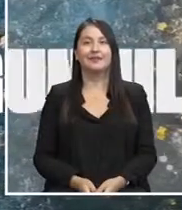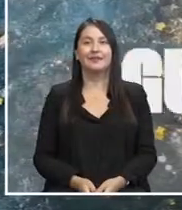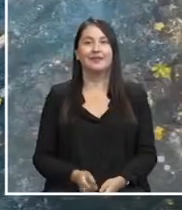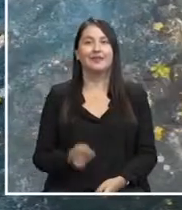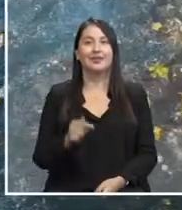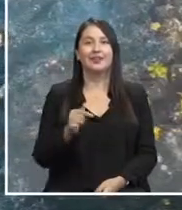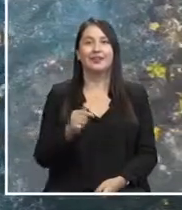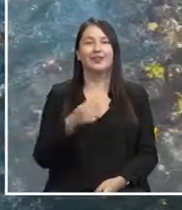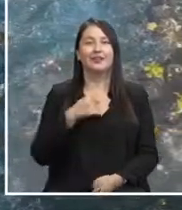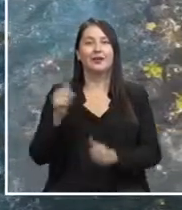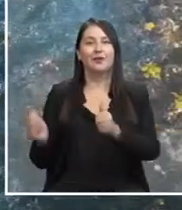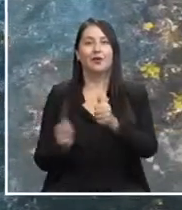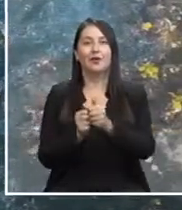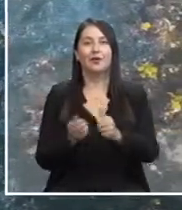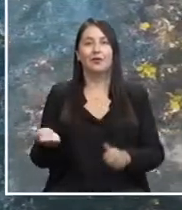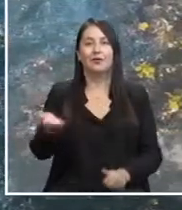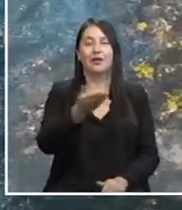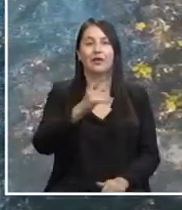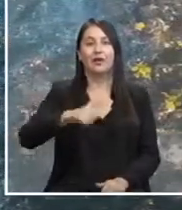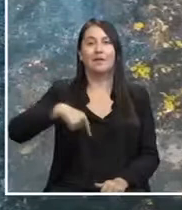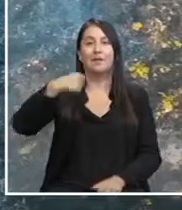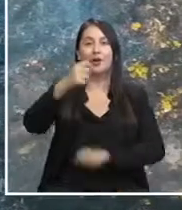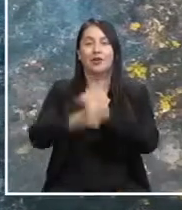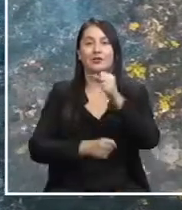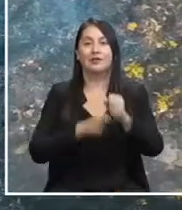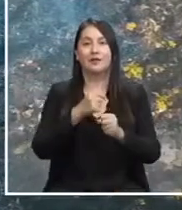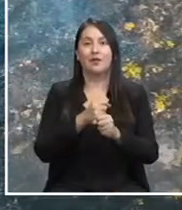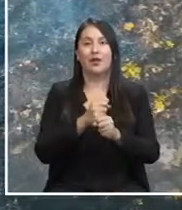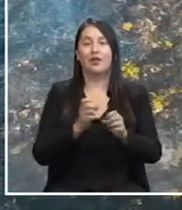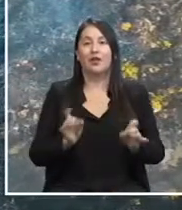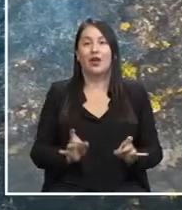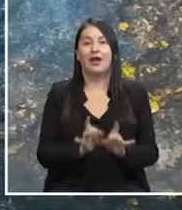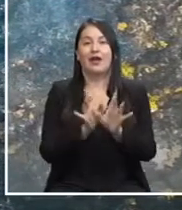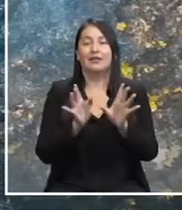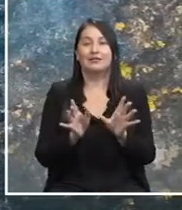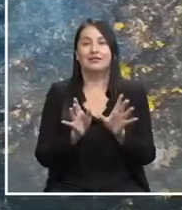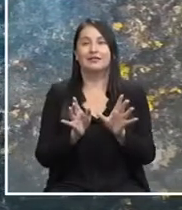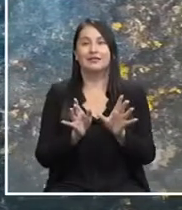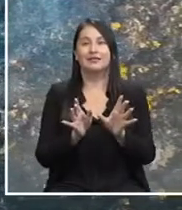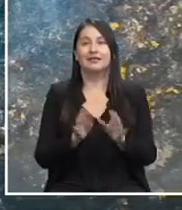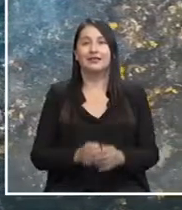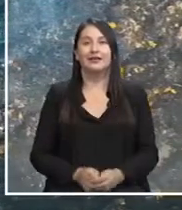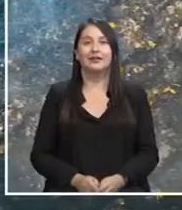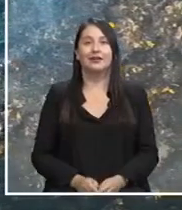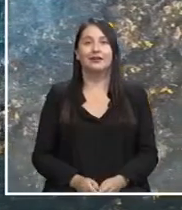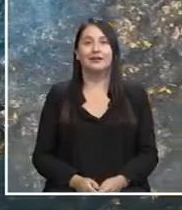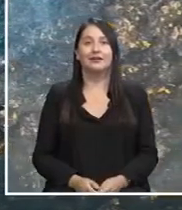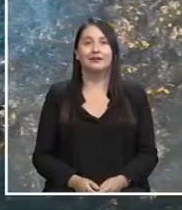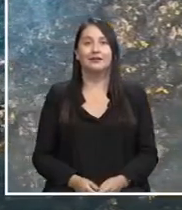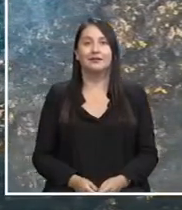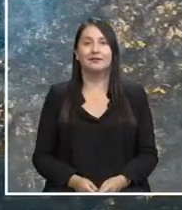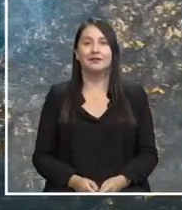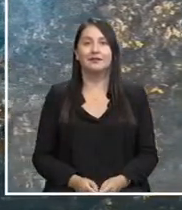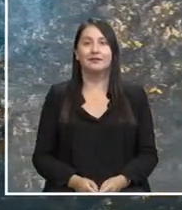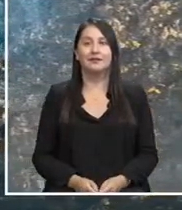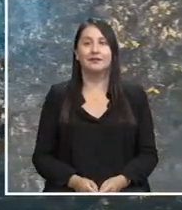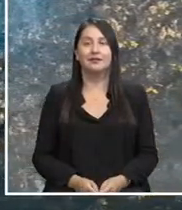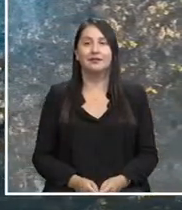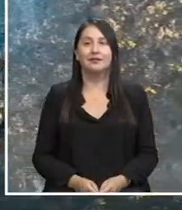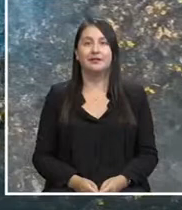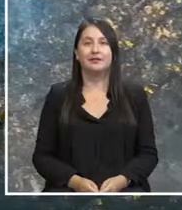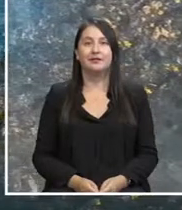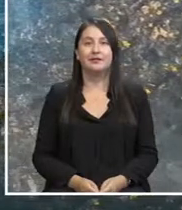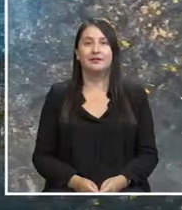persona, con suerte el próximo año será así. Hoy me han pedido que les presente una imagen de los alimentos y el panorama de